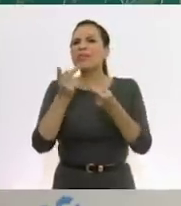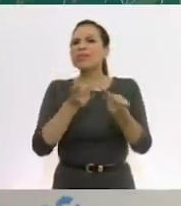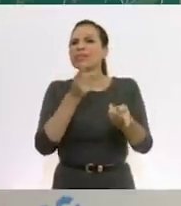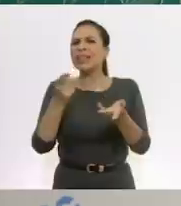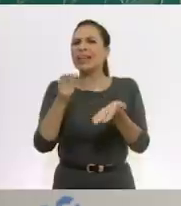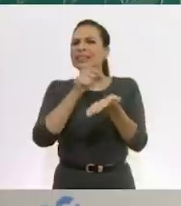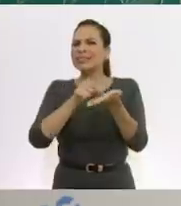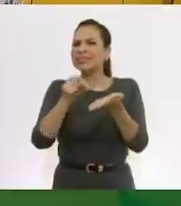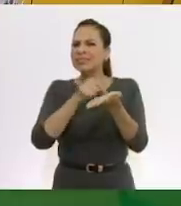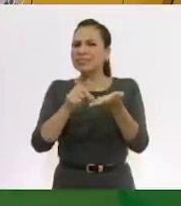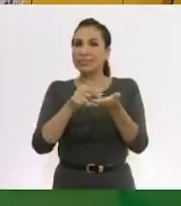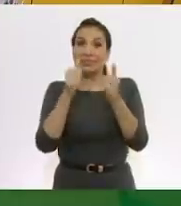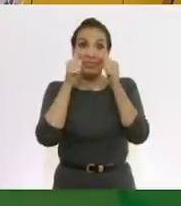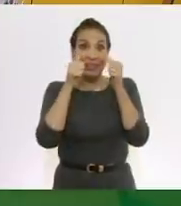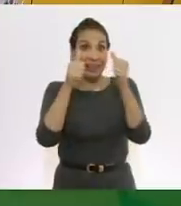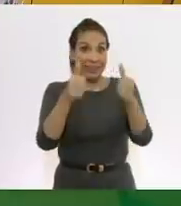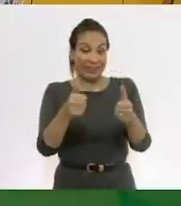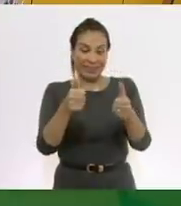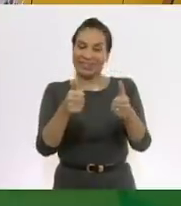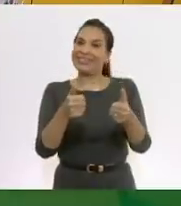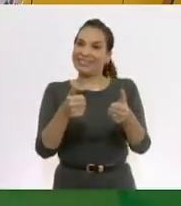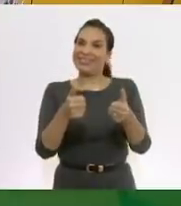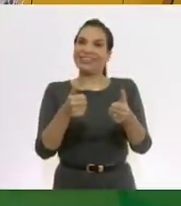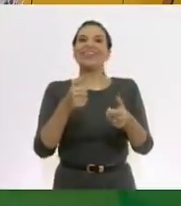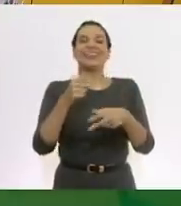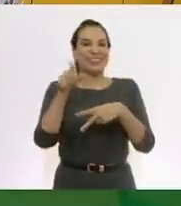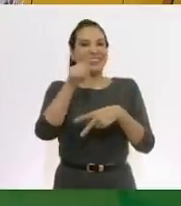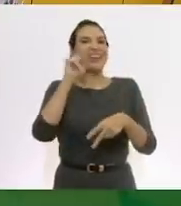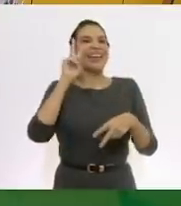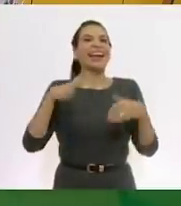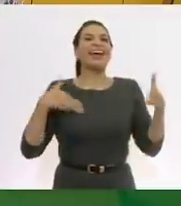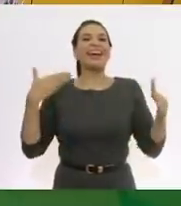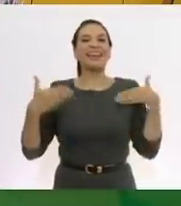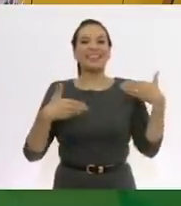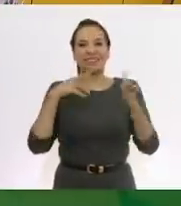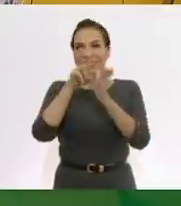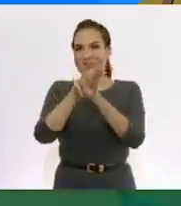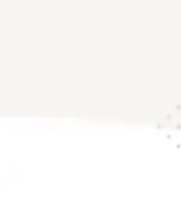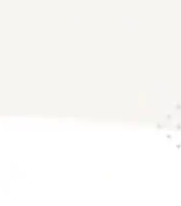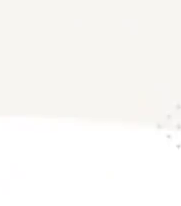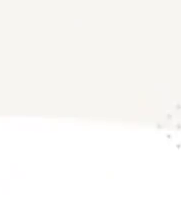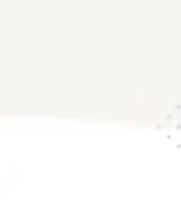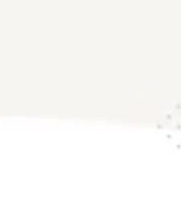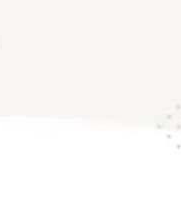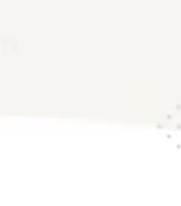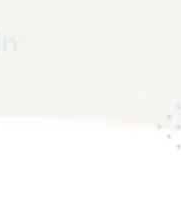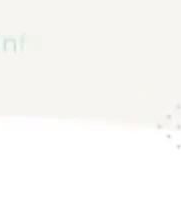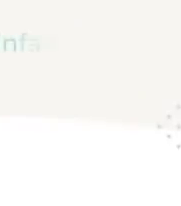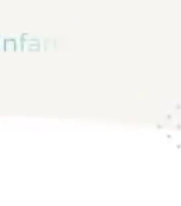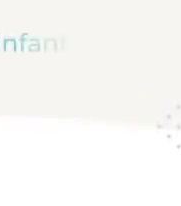pon mucha atención. Bien, vamos a disfrutar el siguiente video.